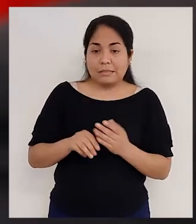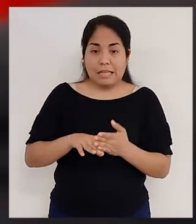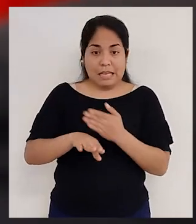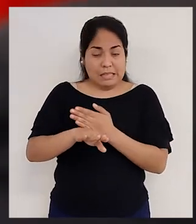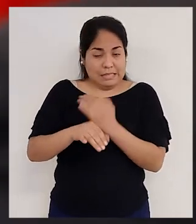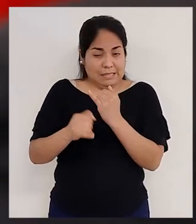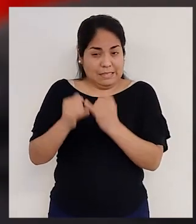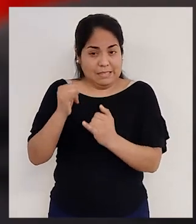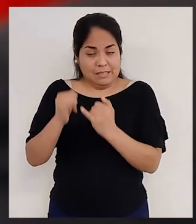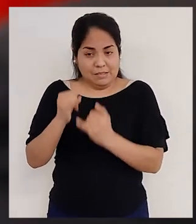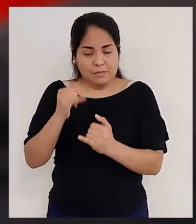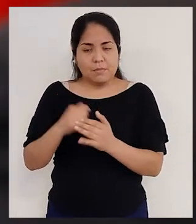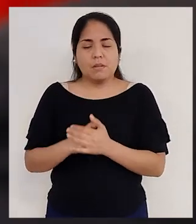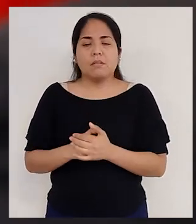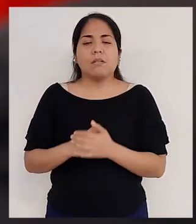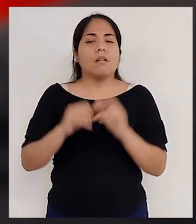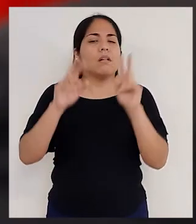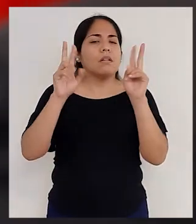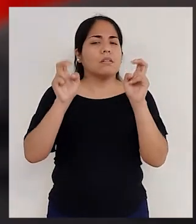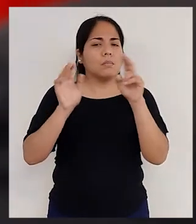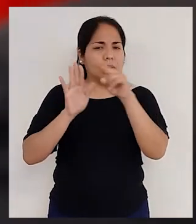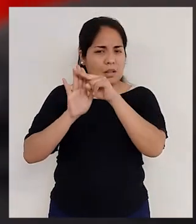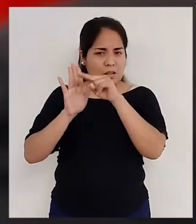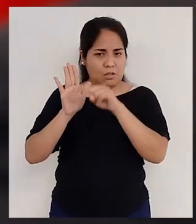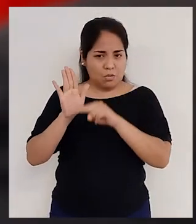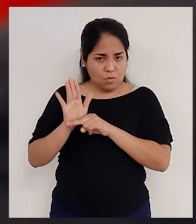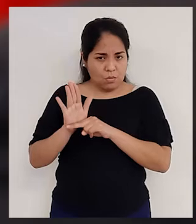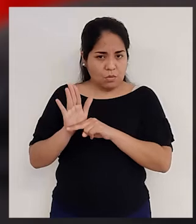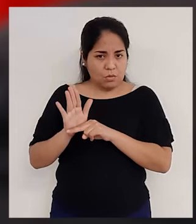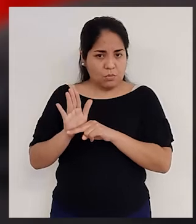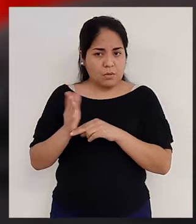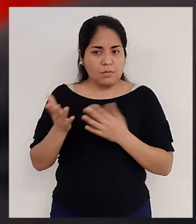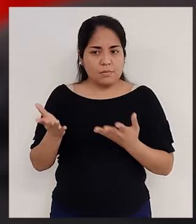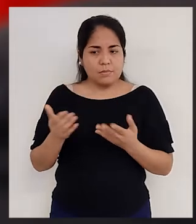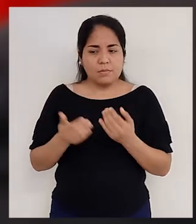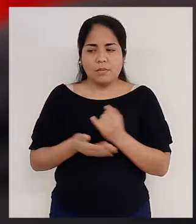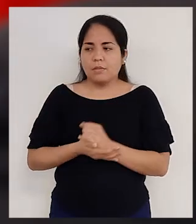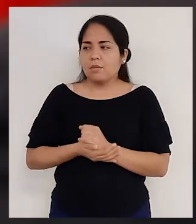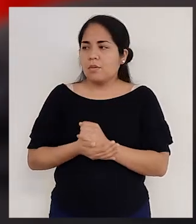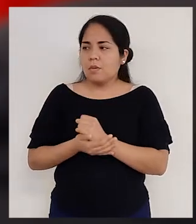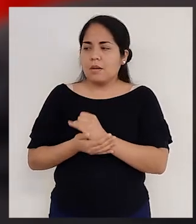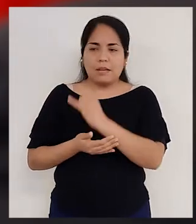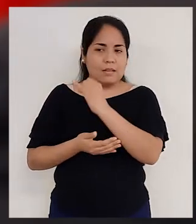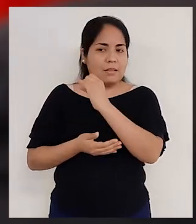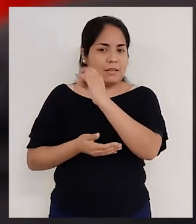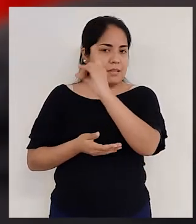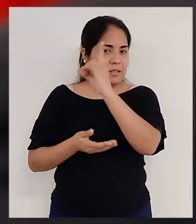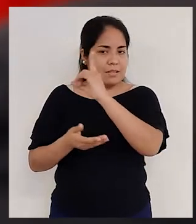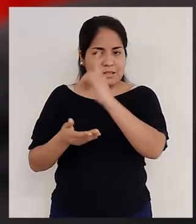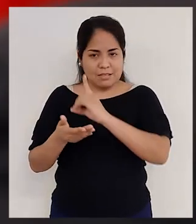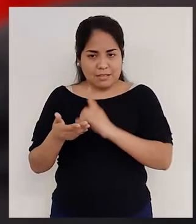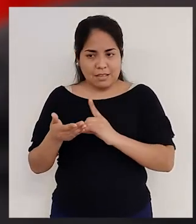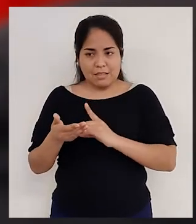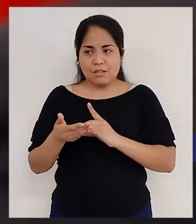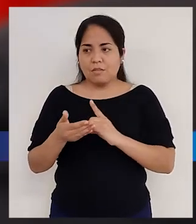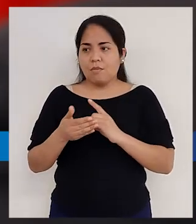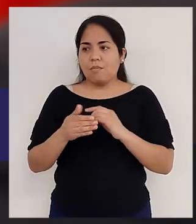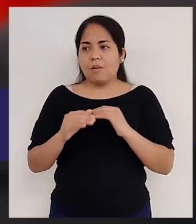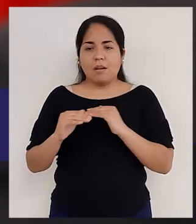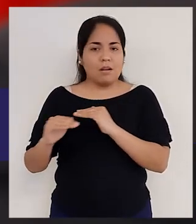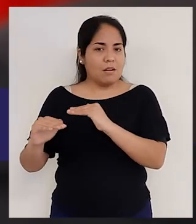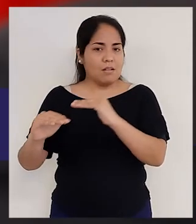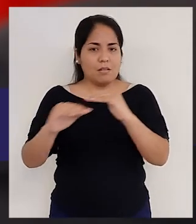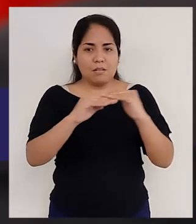El tema, y antes de que terminemos, el tema de las normas de diseño para personas con discapacidad es